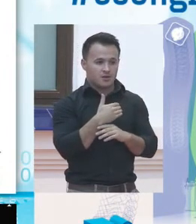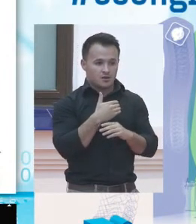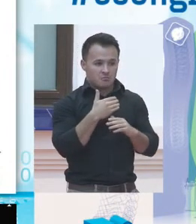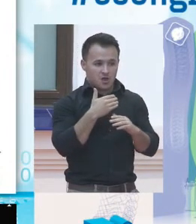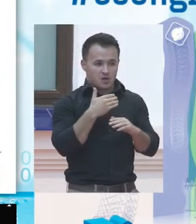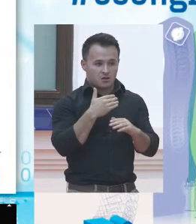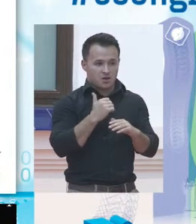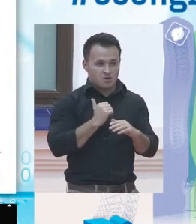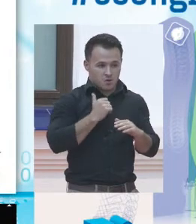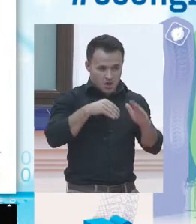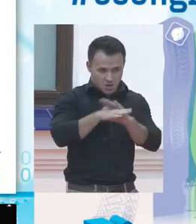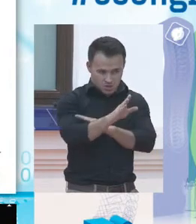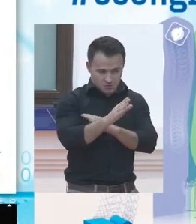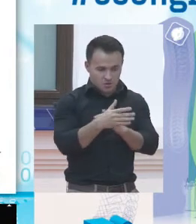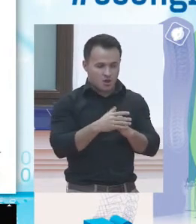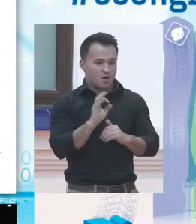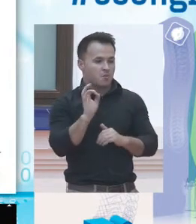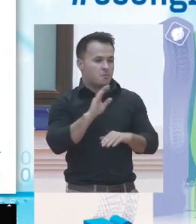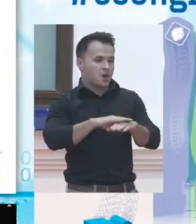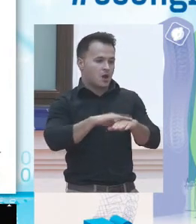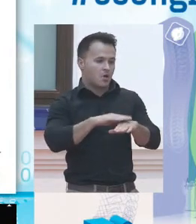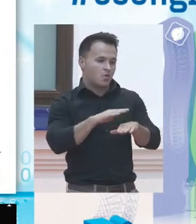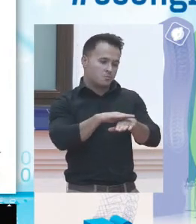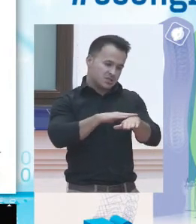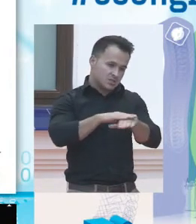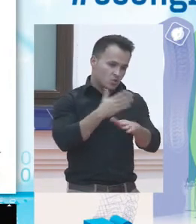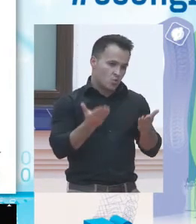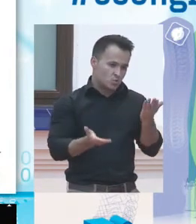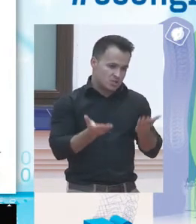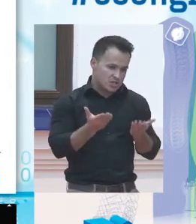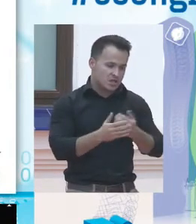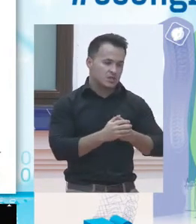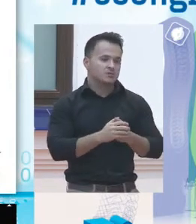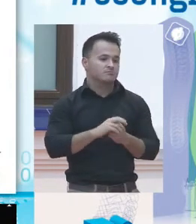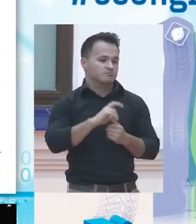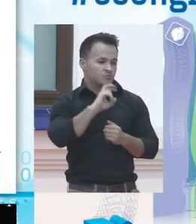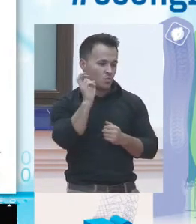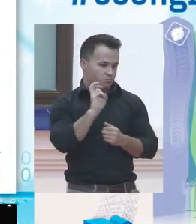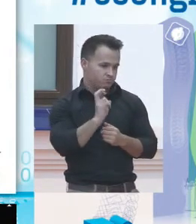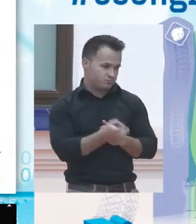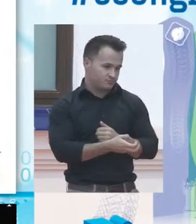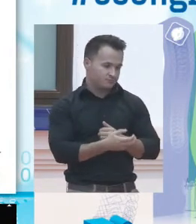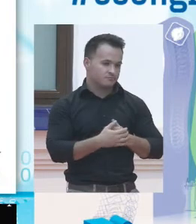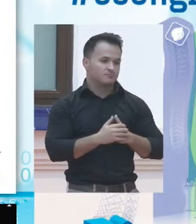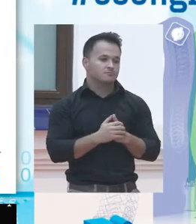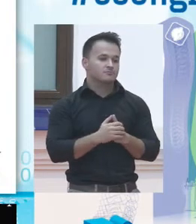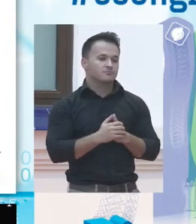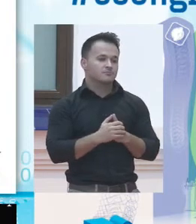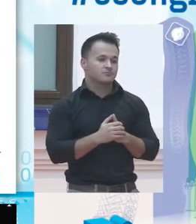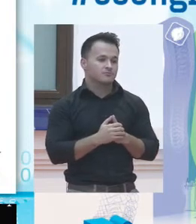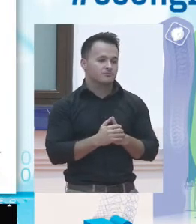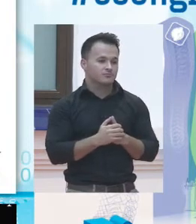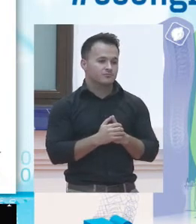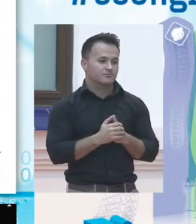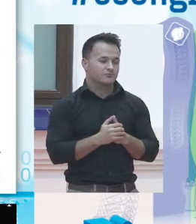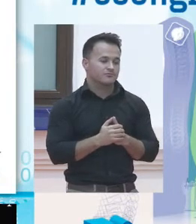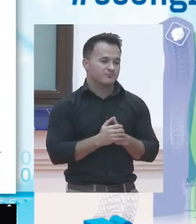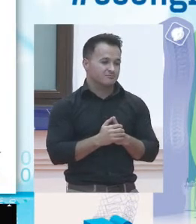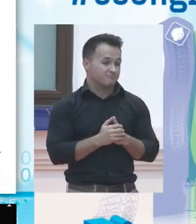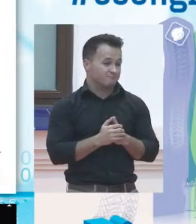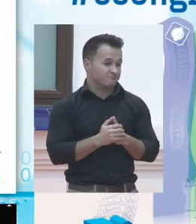o para ministerios de justicia, o para ministerios de agencias tributarias, para lo que sea, pero tienen que ser innovadores, tienen que tener un impacto en la